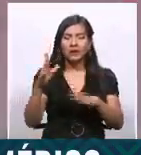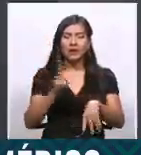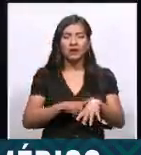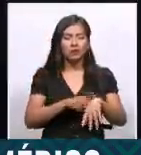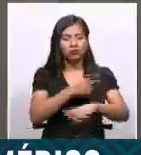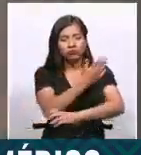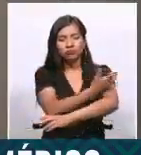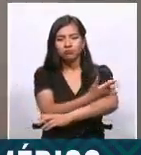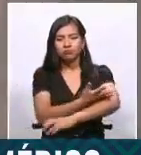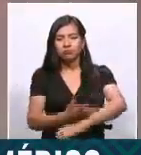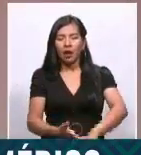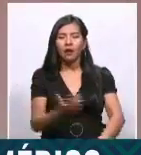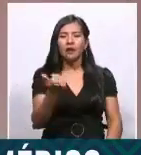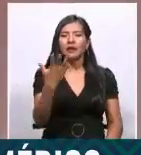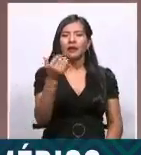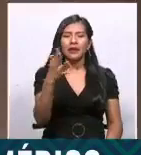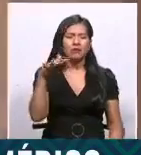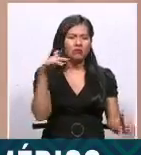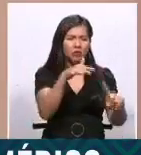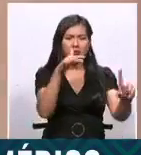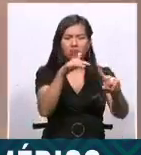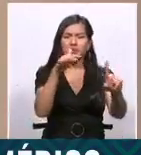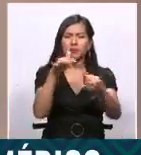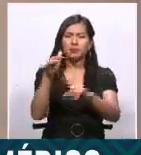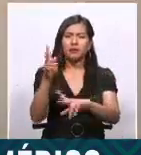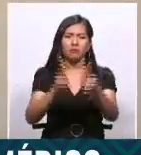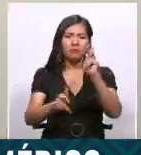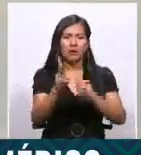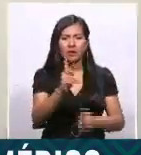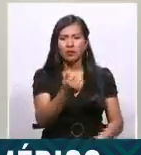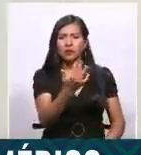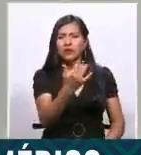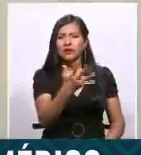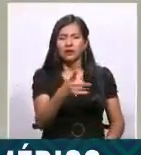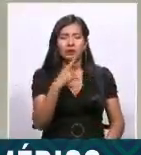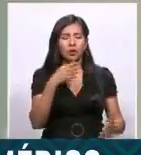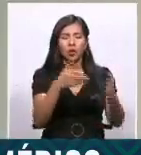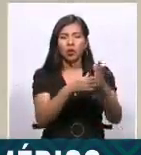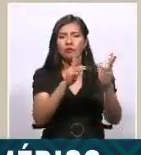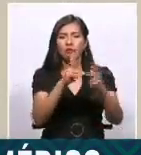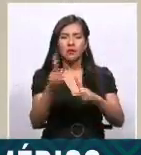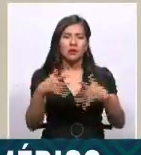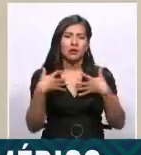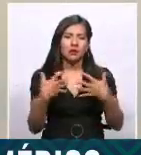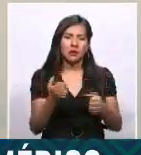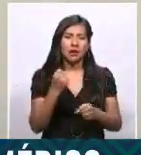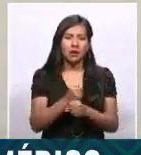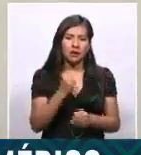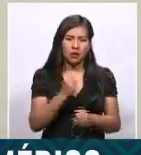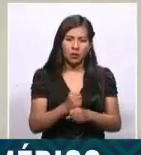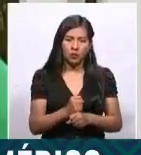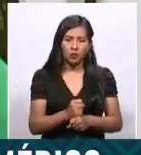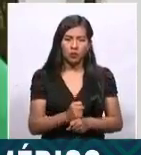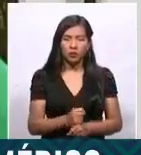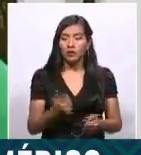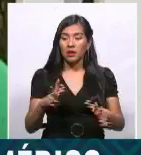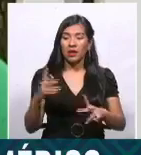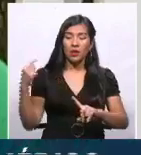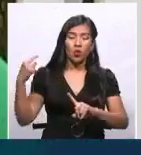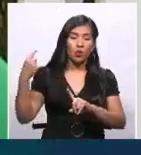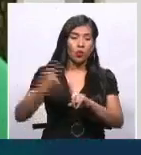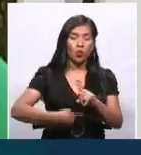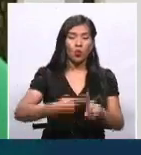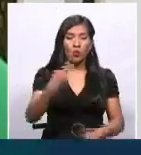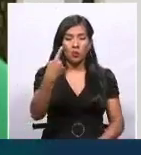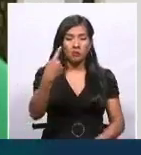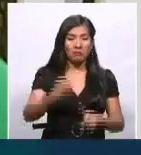registraron más de 15 agresiones al sector de salud. Durante todos estos días, prácticamente casi un mes, podríamos decir que la mitad